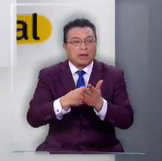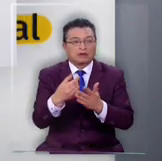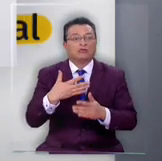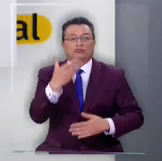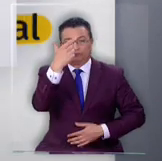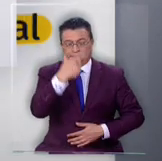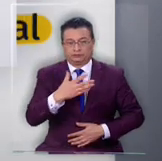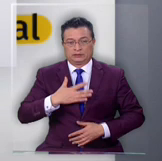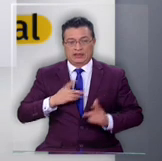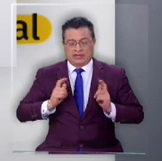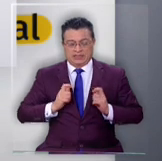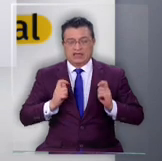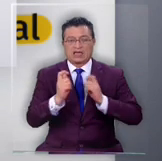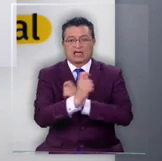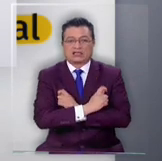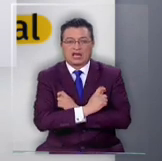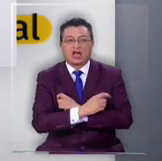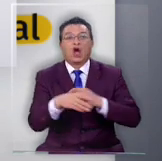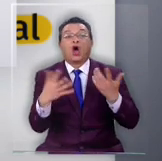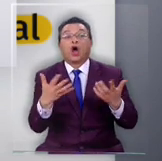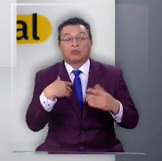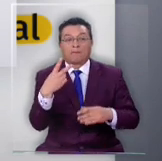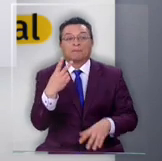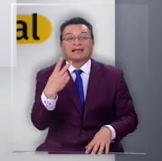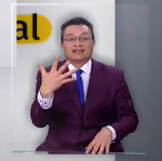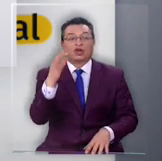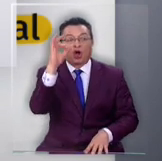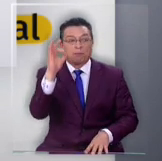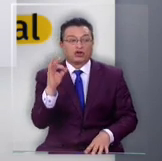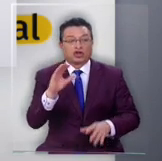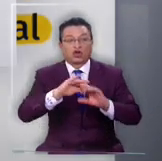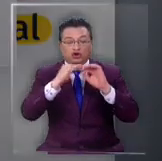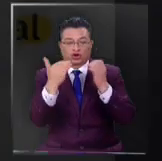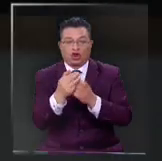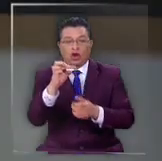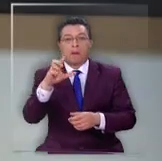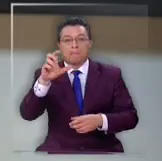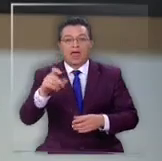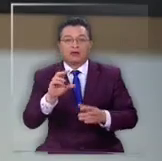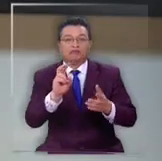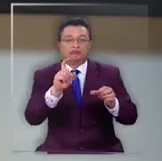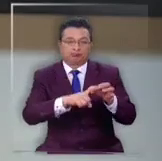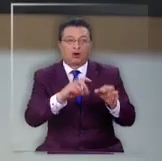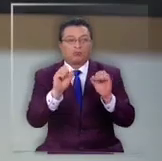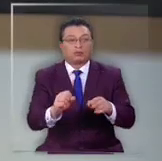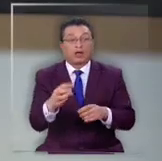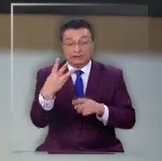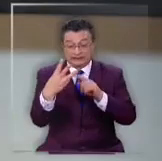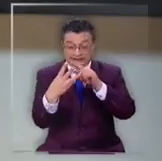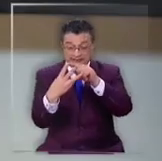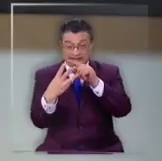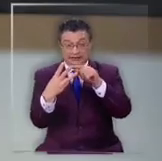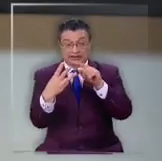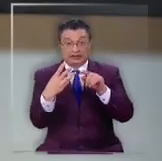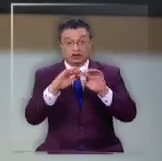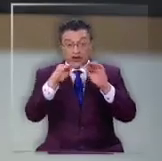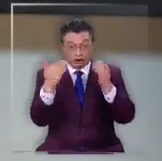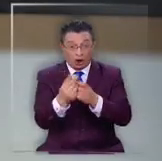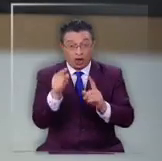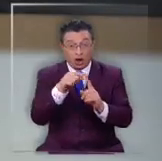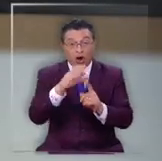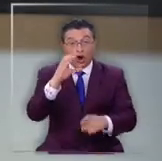de transgénero con cobertura del 25% de la cobertura total del plan. Estimamos que los 3 actos consecutivos en el Correo